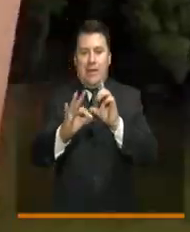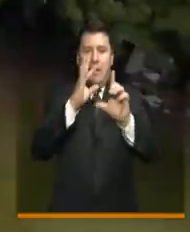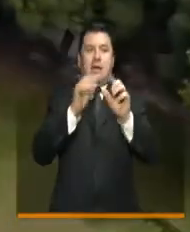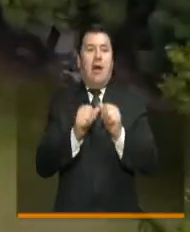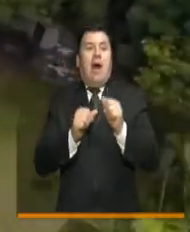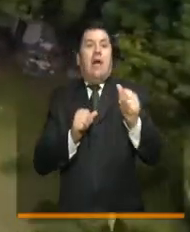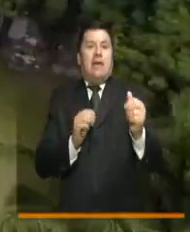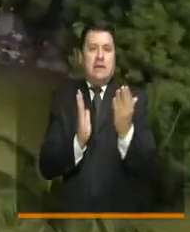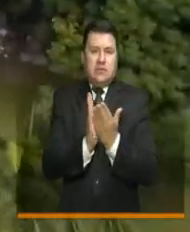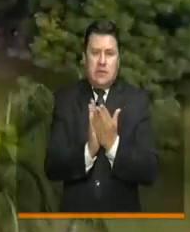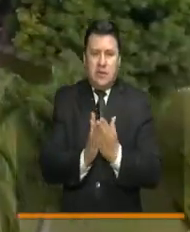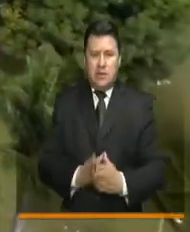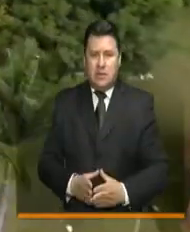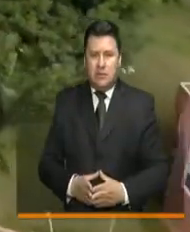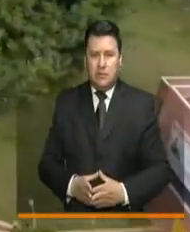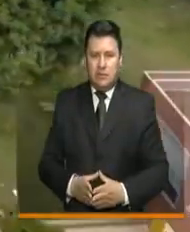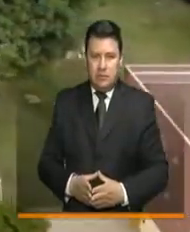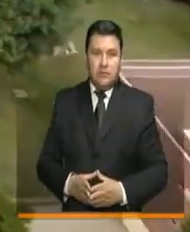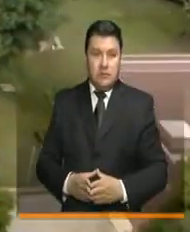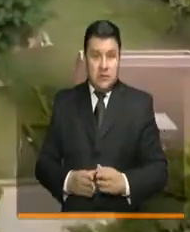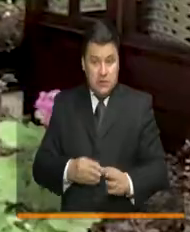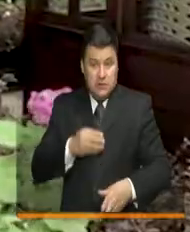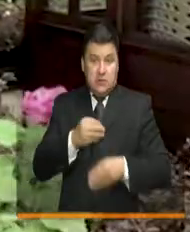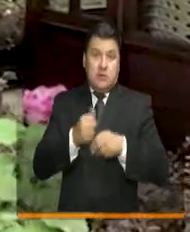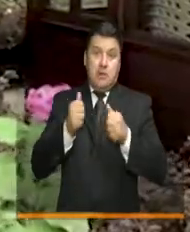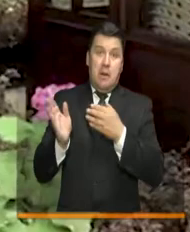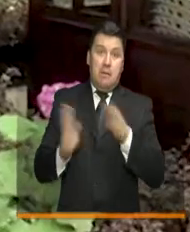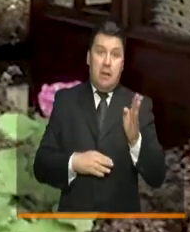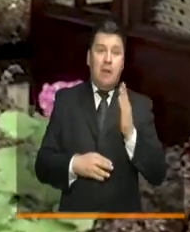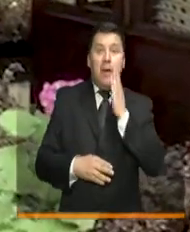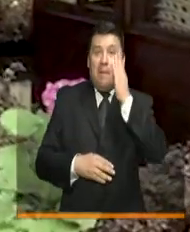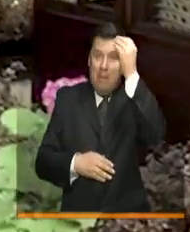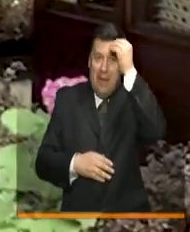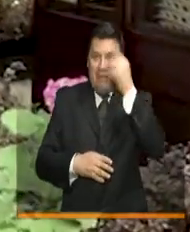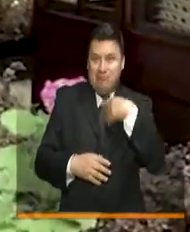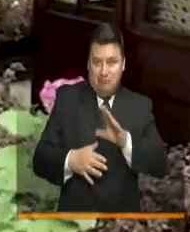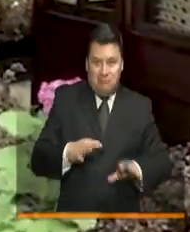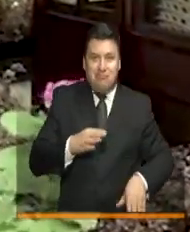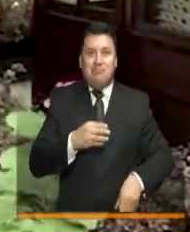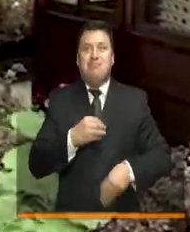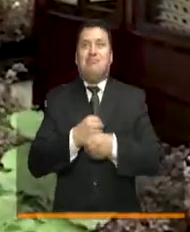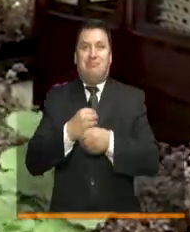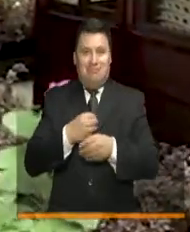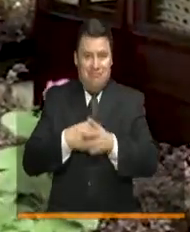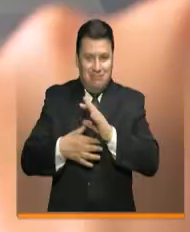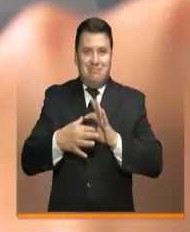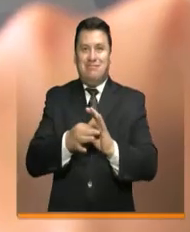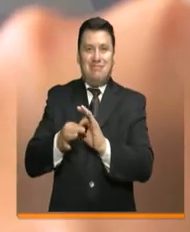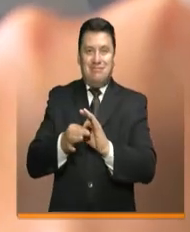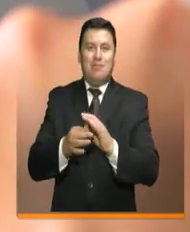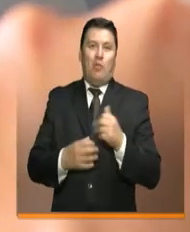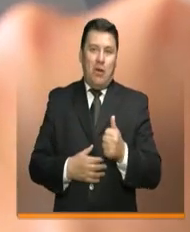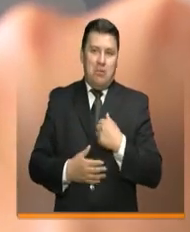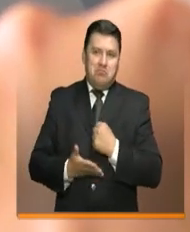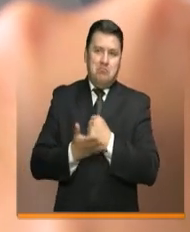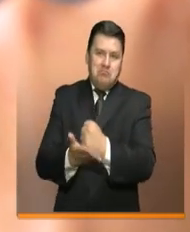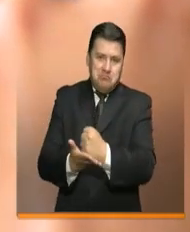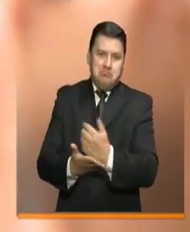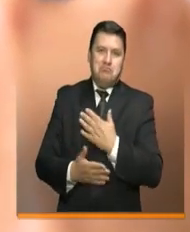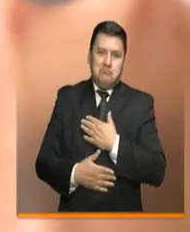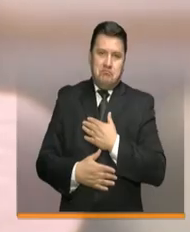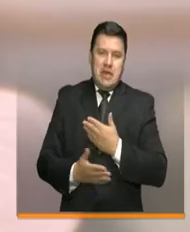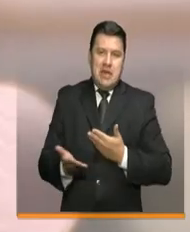país. Qué bueno sumarnos a este plan padrino. Estoy seguro que vamos a poder entregar, ayudar con